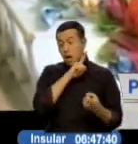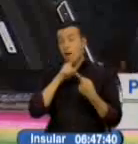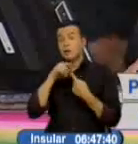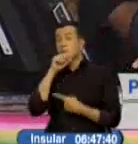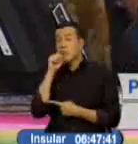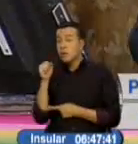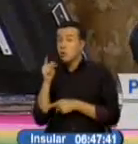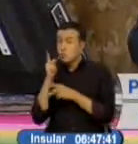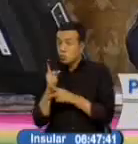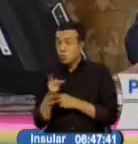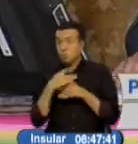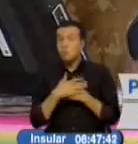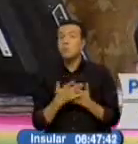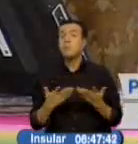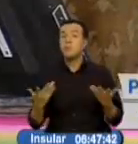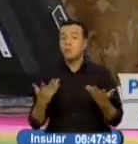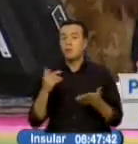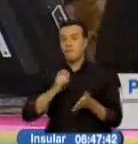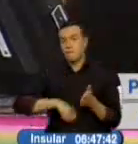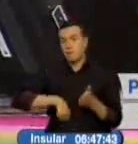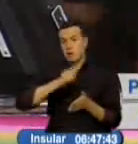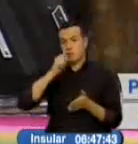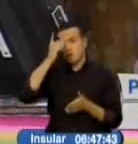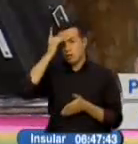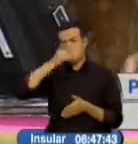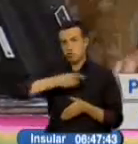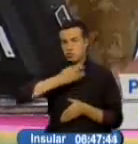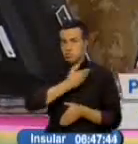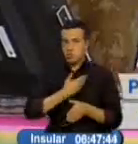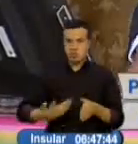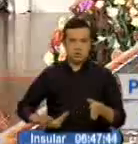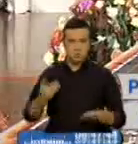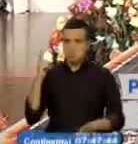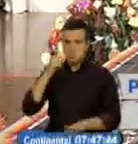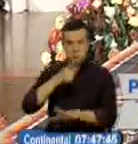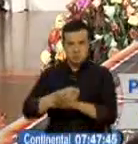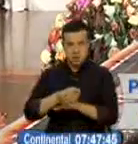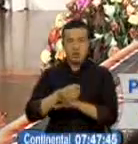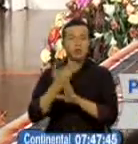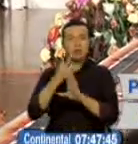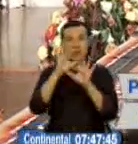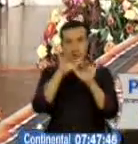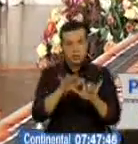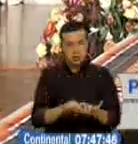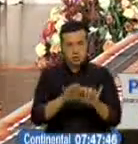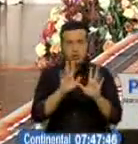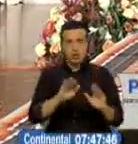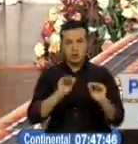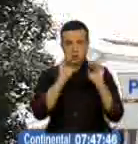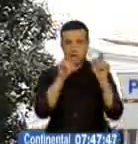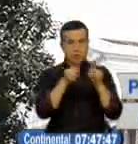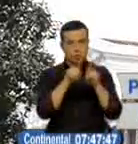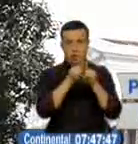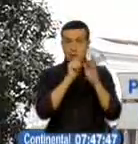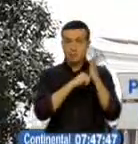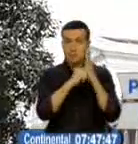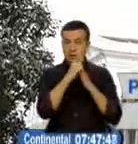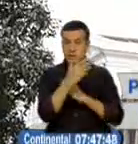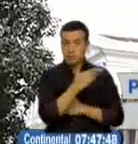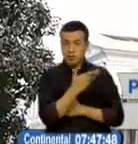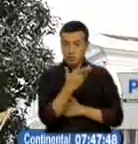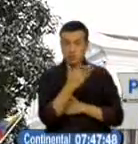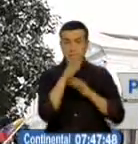vida. Y para ello, mediante la firma del decreto número 11, el mandatario dispuso la creación de una secretaría con rango ministerial. Dicha cartera de